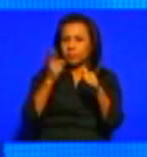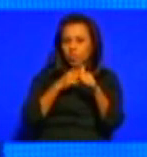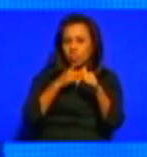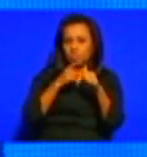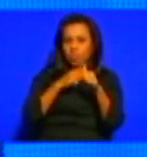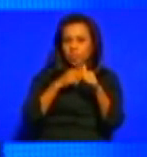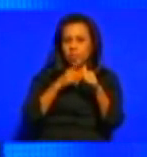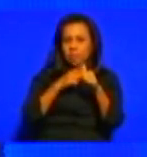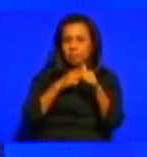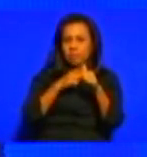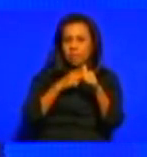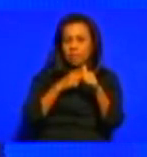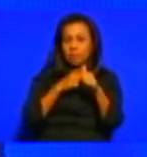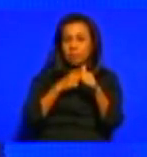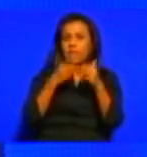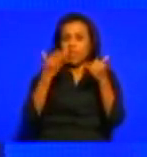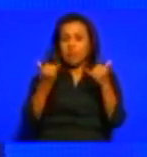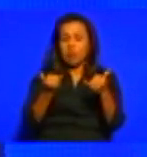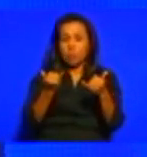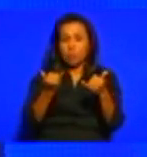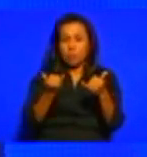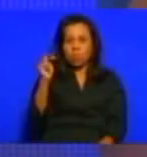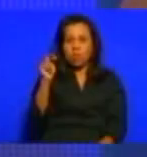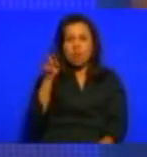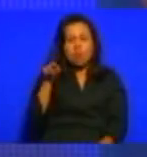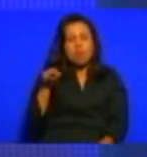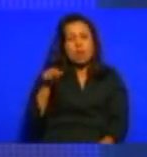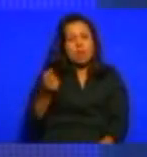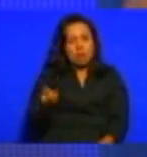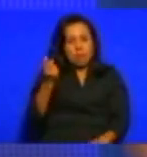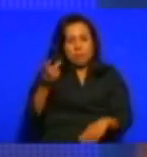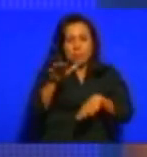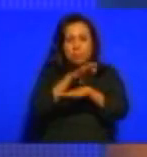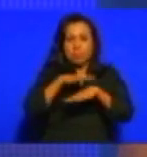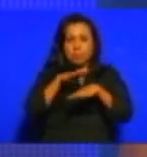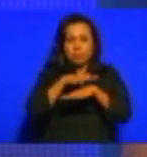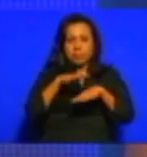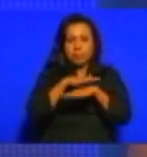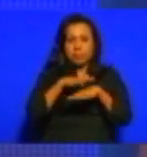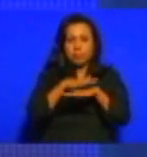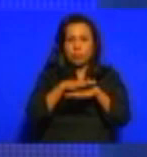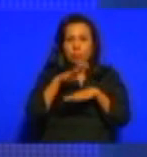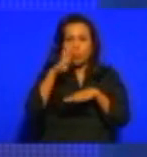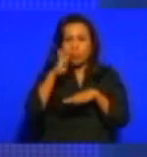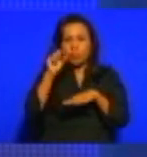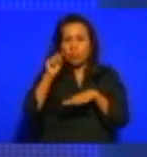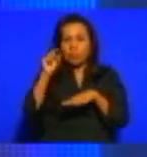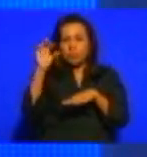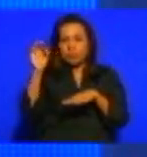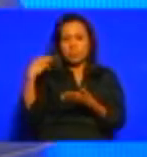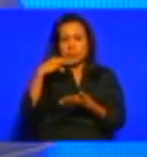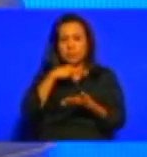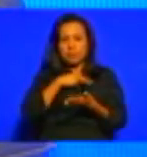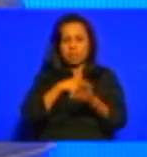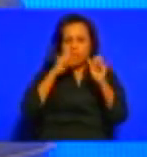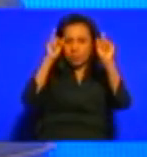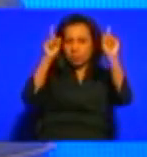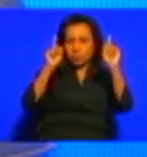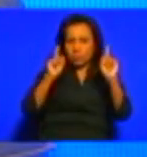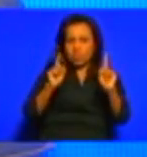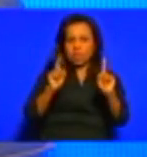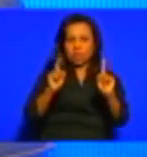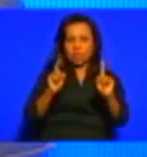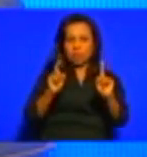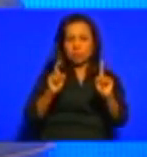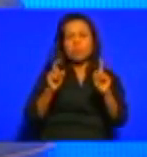Aguadulce, Jorge González, de la Secretaría de Metas, Ana María Martín, directora regional del MINSA de Coclé, Esteban